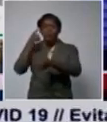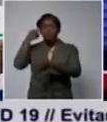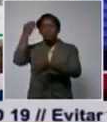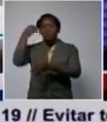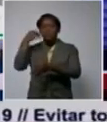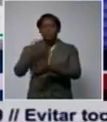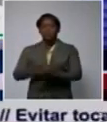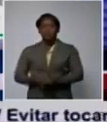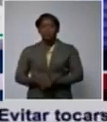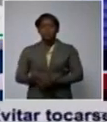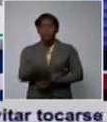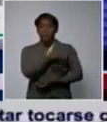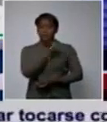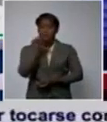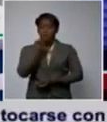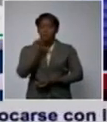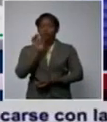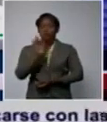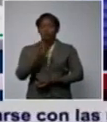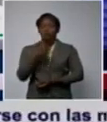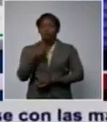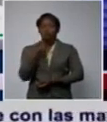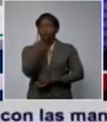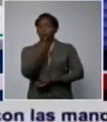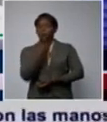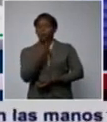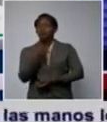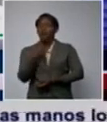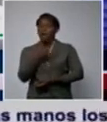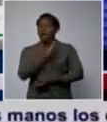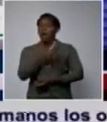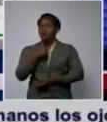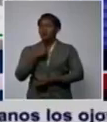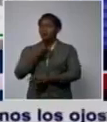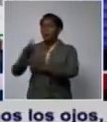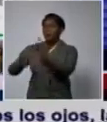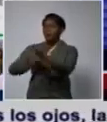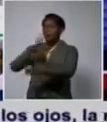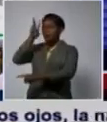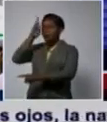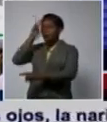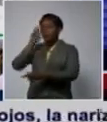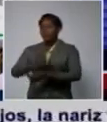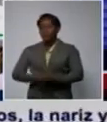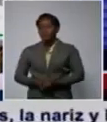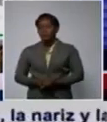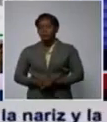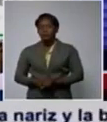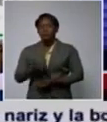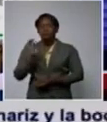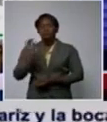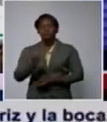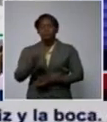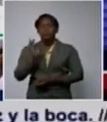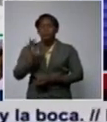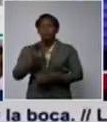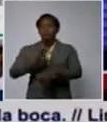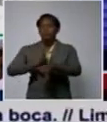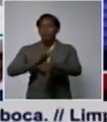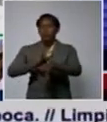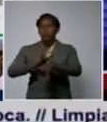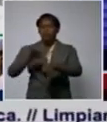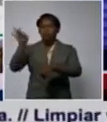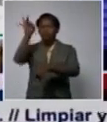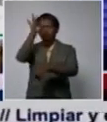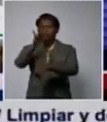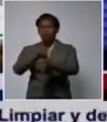nos trasladaba su inquietud. ¿Es cierto, doctor, que los síntomas del dengue se confunden